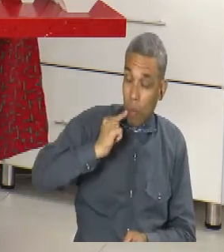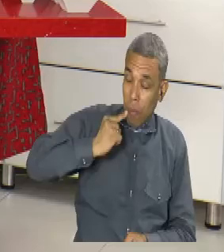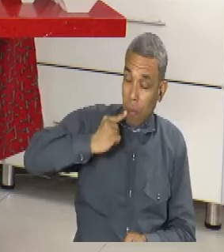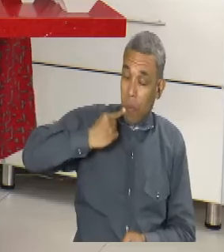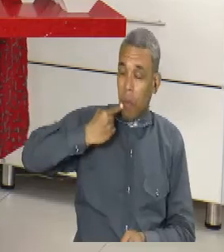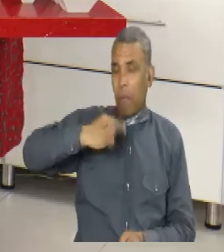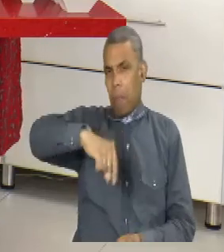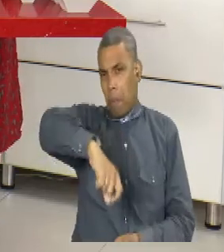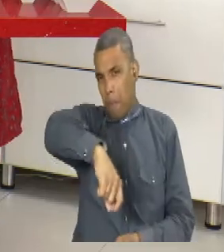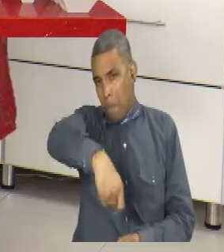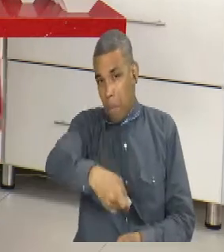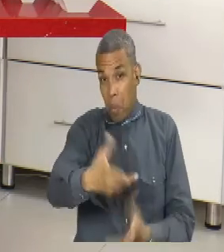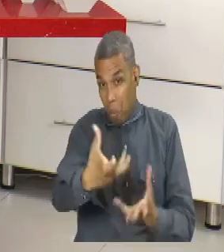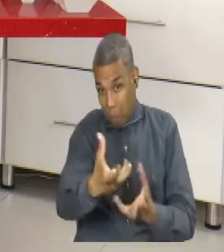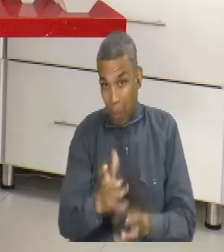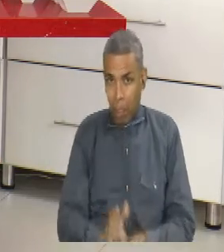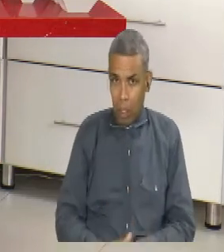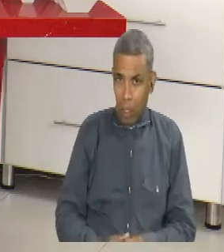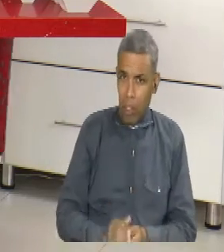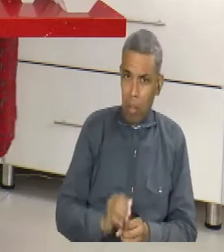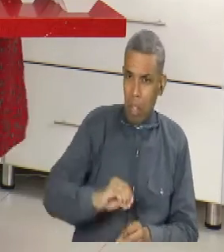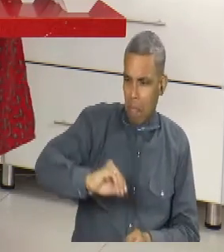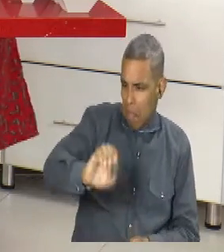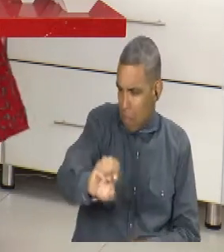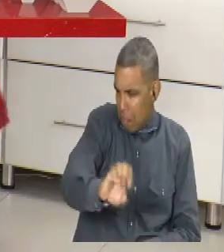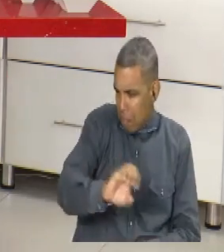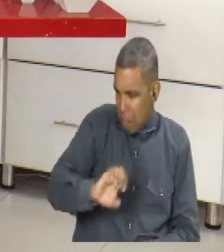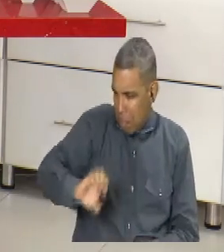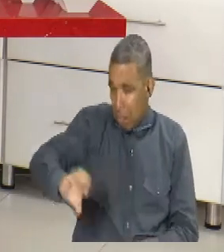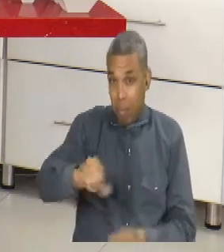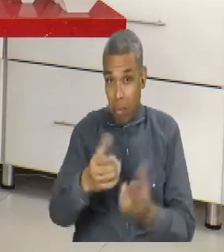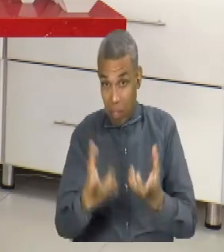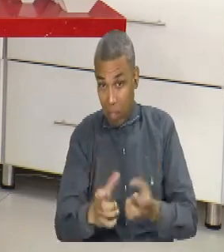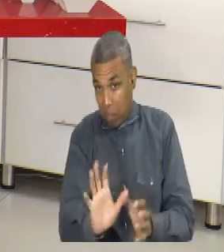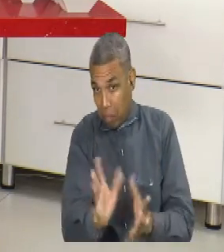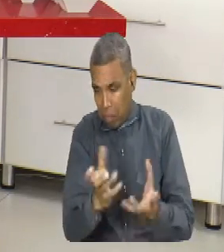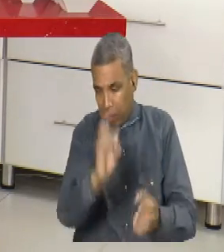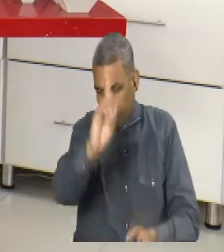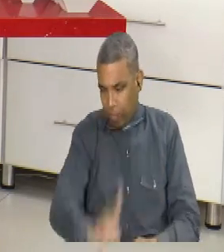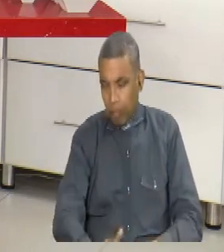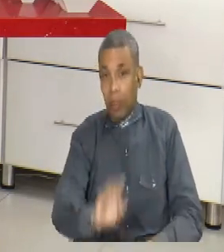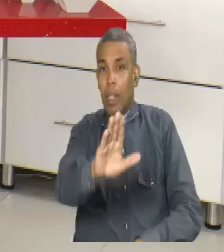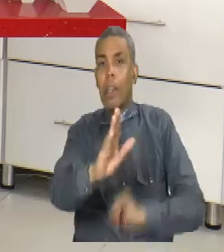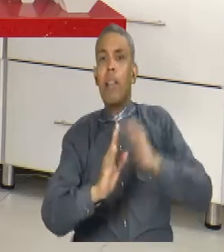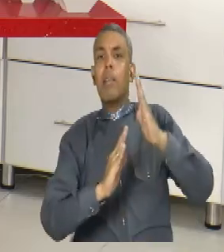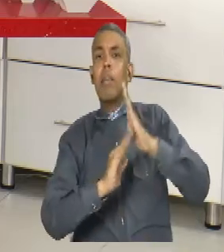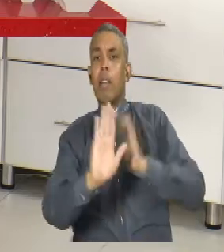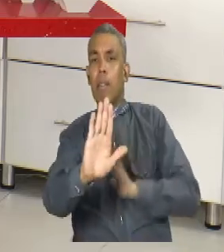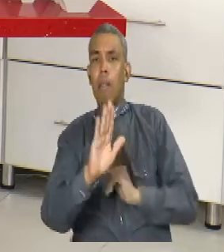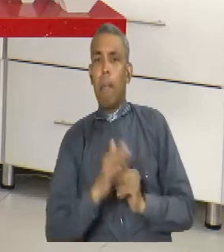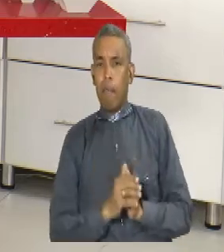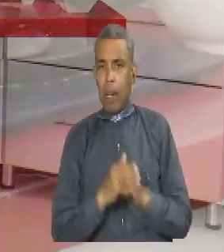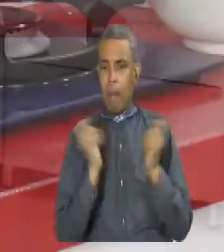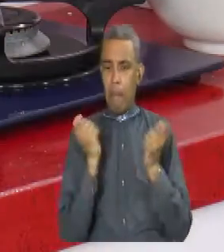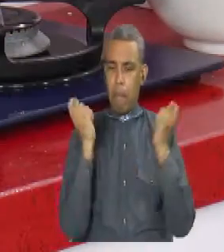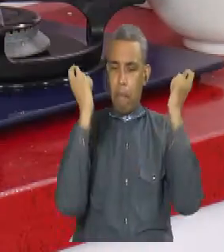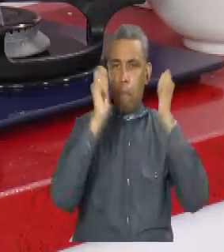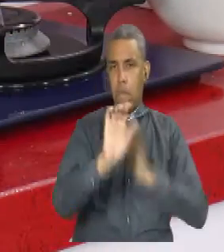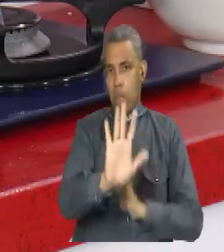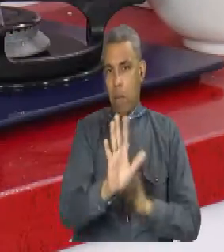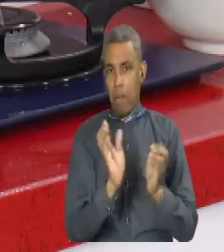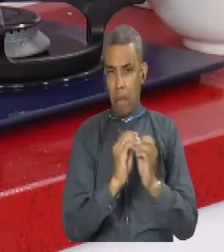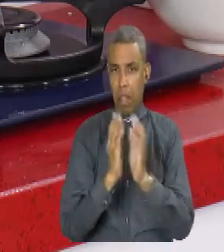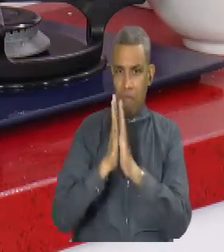otro condimento, también lo pueden hacer. Vamos a una primera pausa comercial, vemos cómo van acá las papas y seguimos con